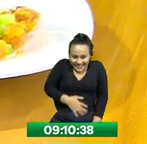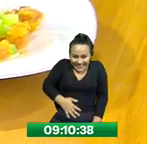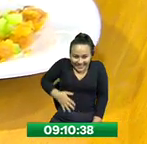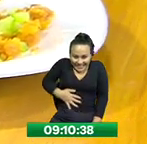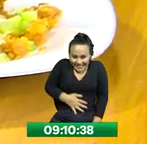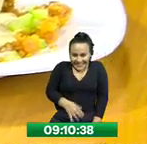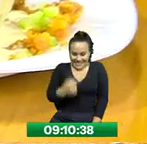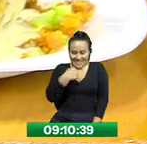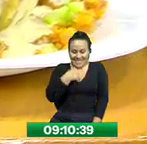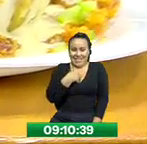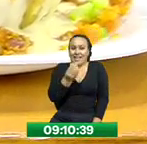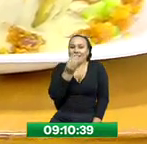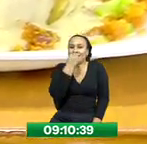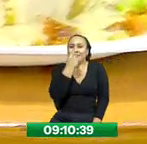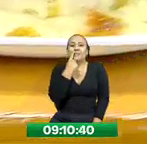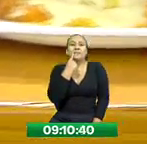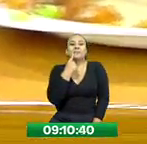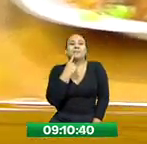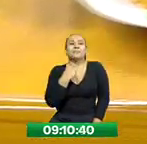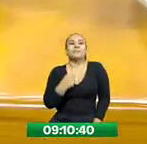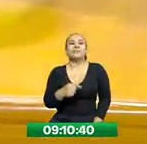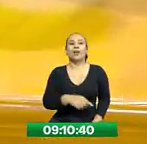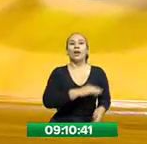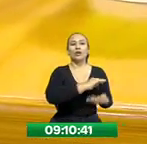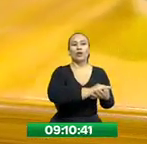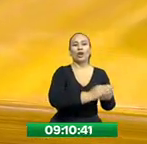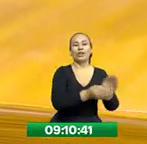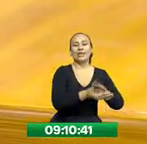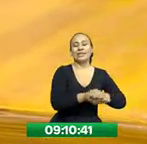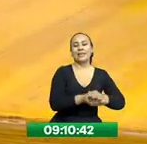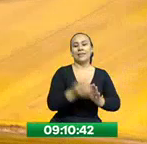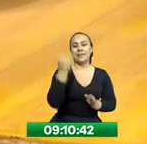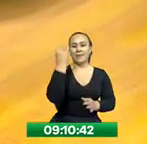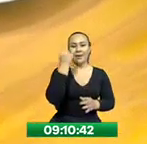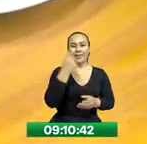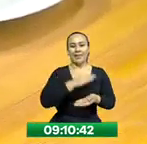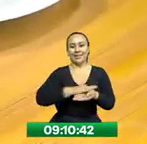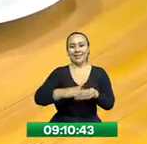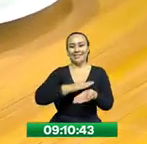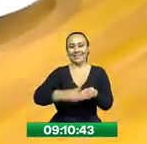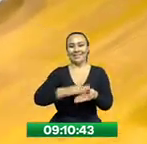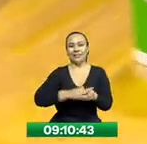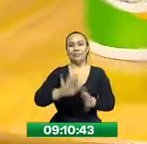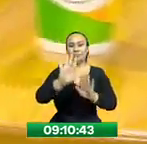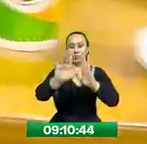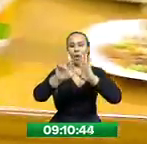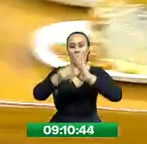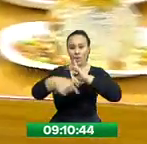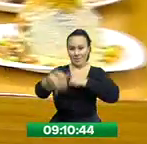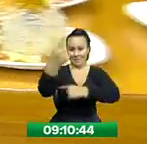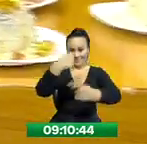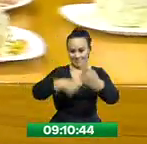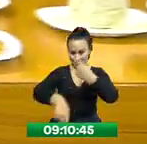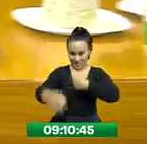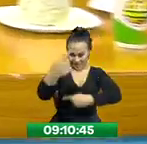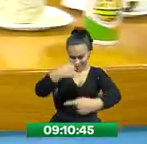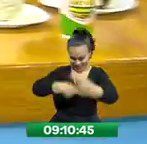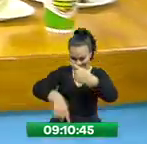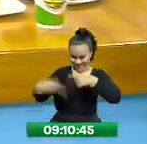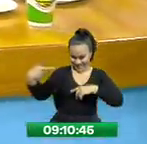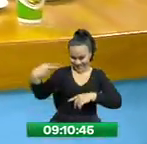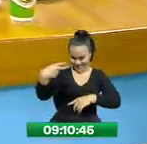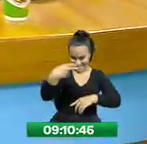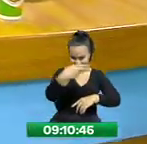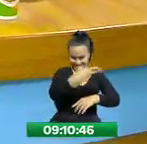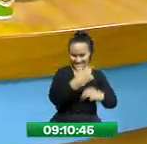pancita. Acá tenemos una tortillita de verde. Acá, bueno, ¿sabes qué? Mejor espérense un momentito, vámonos a un corte